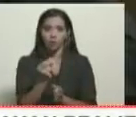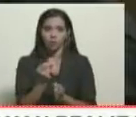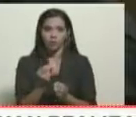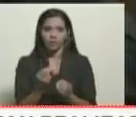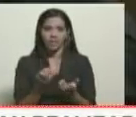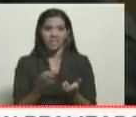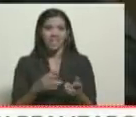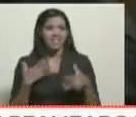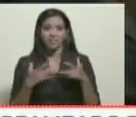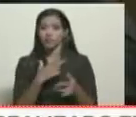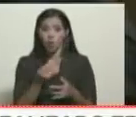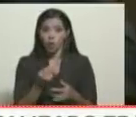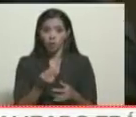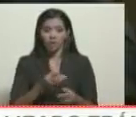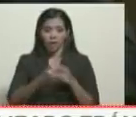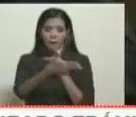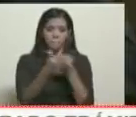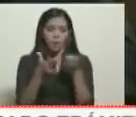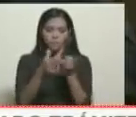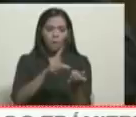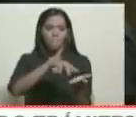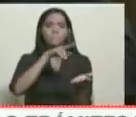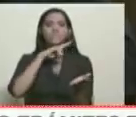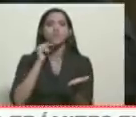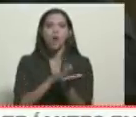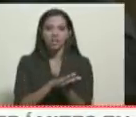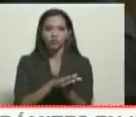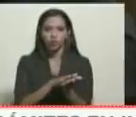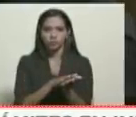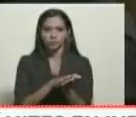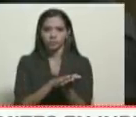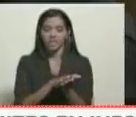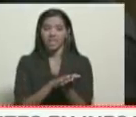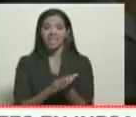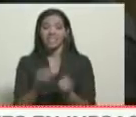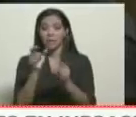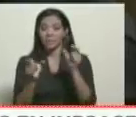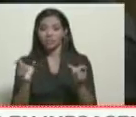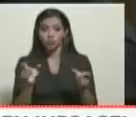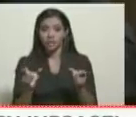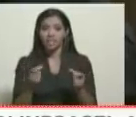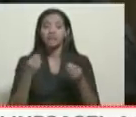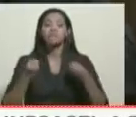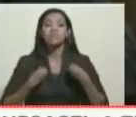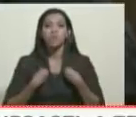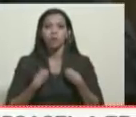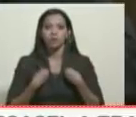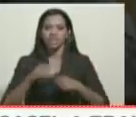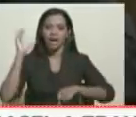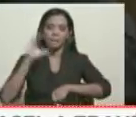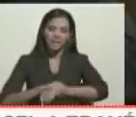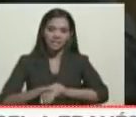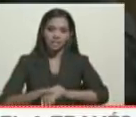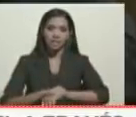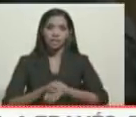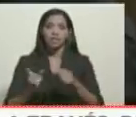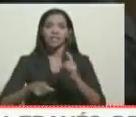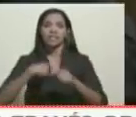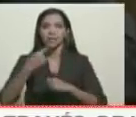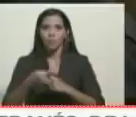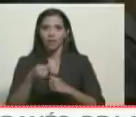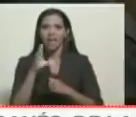los habían asesinado y los que quedaron vivos, dijo, iban a la cárcel. Después se refería, fíjate tú, a